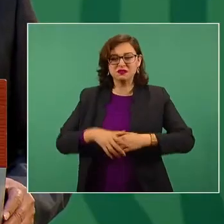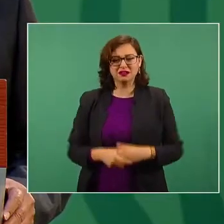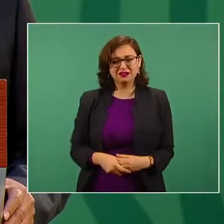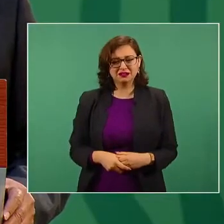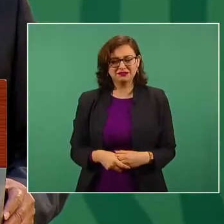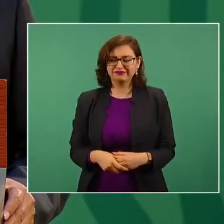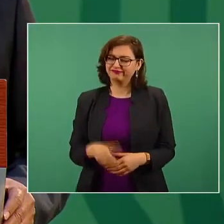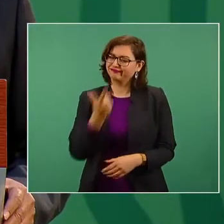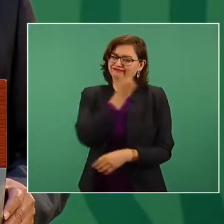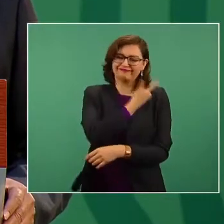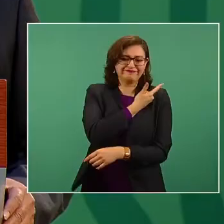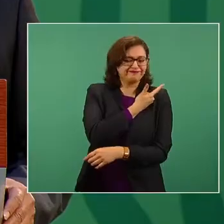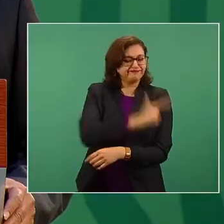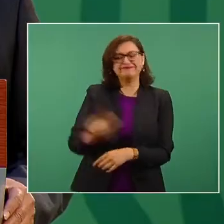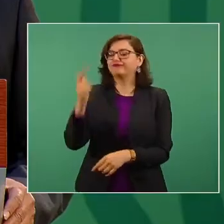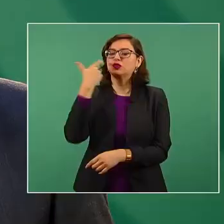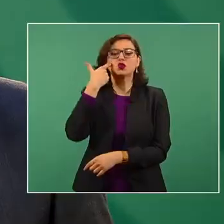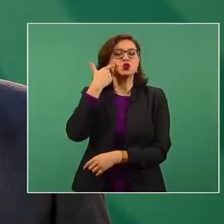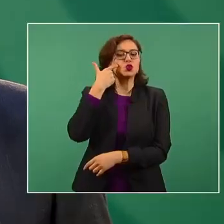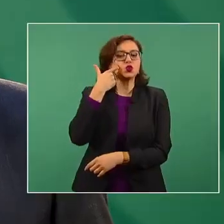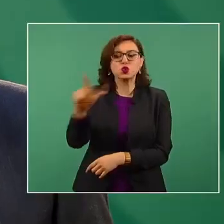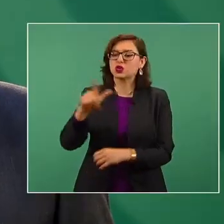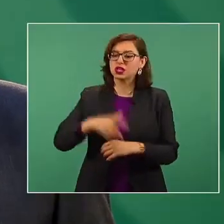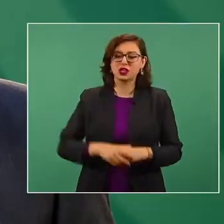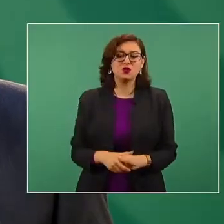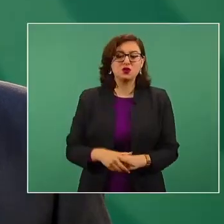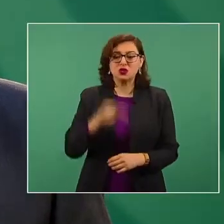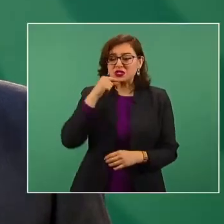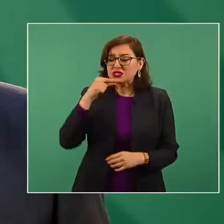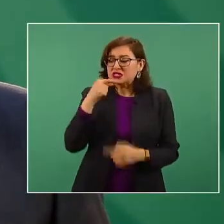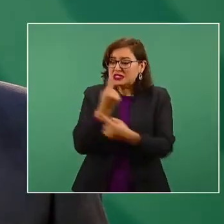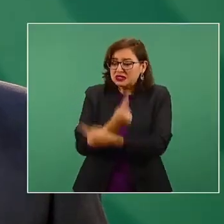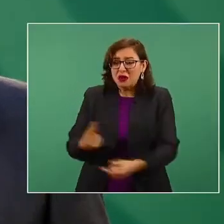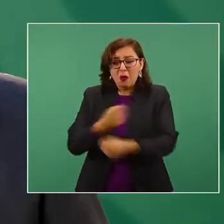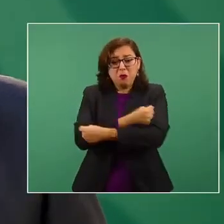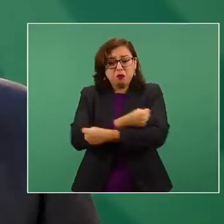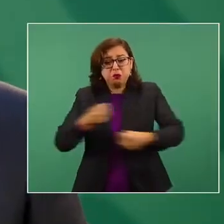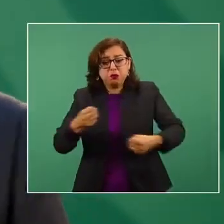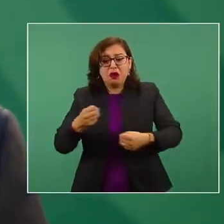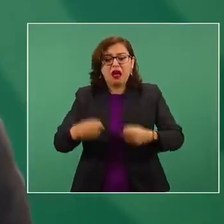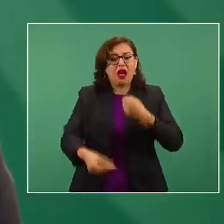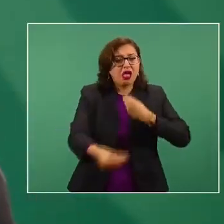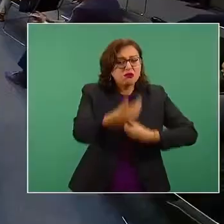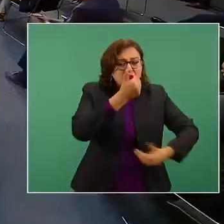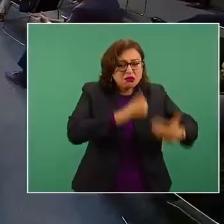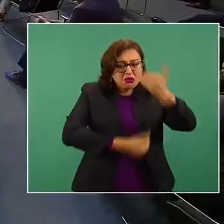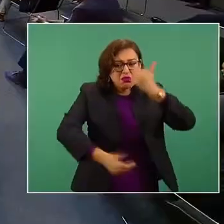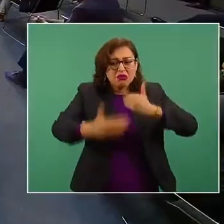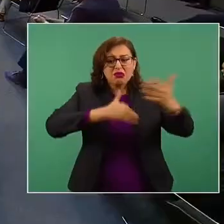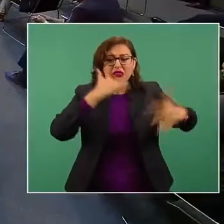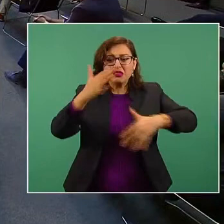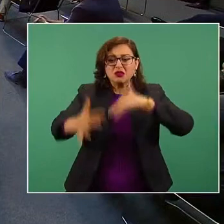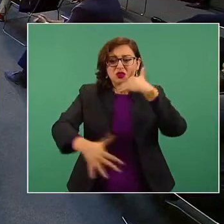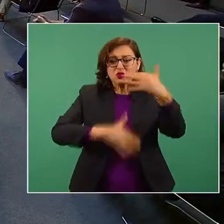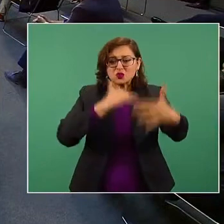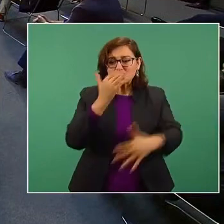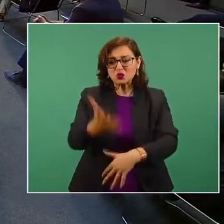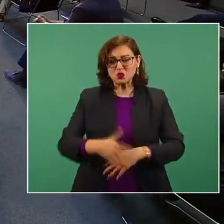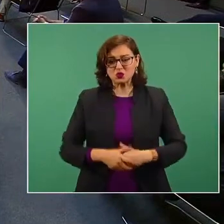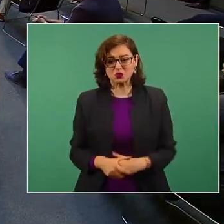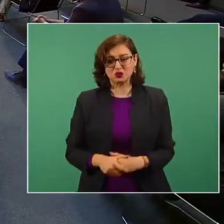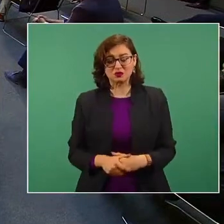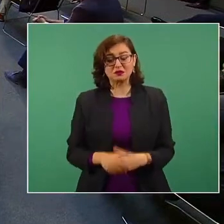Y esto por el consumo de productos chatarra. Y también no había